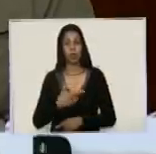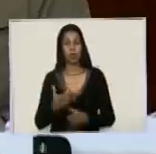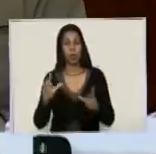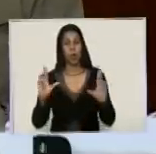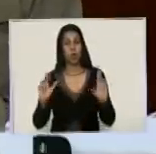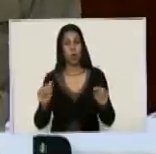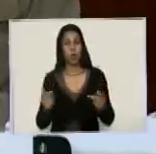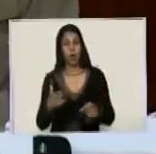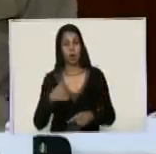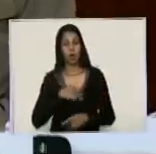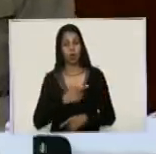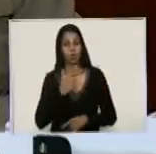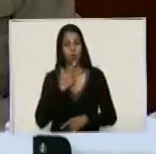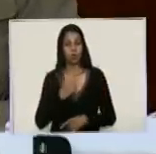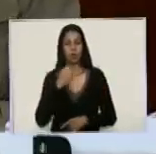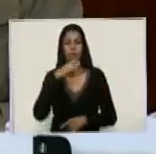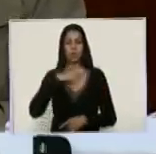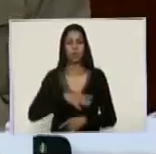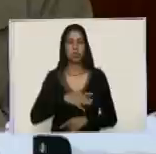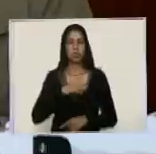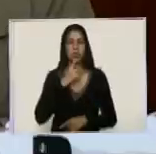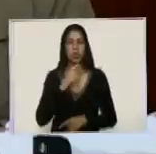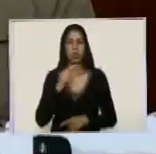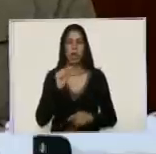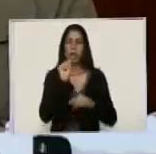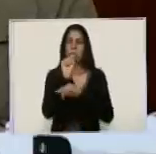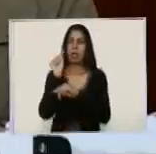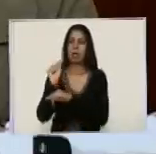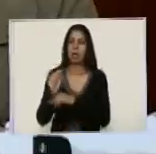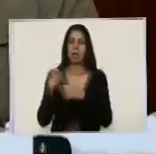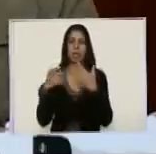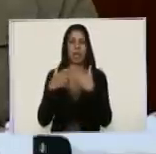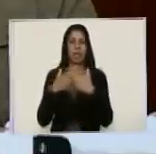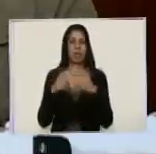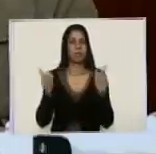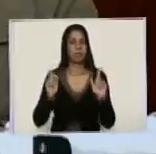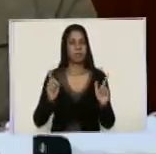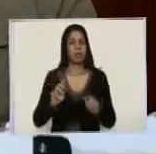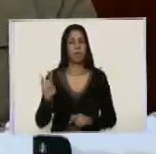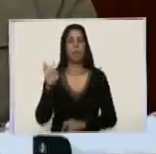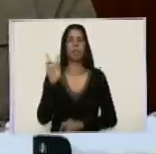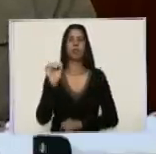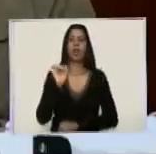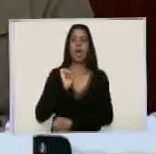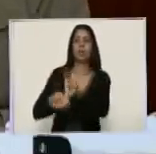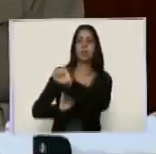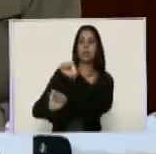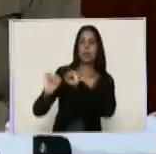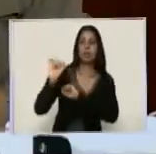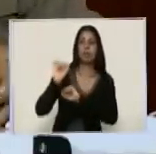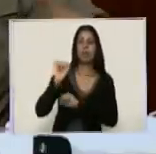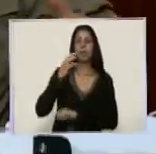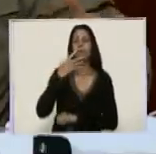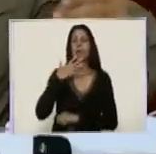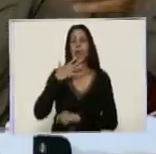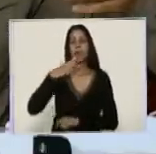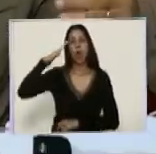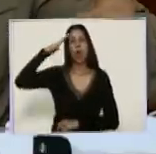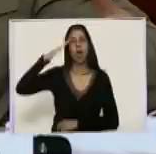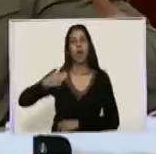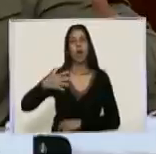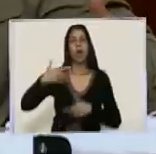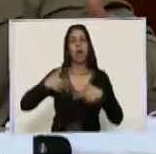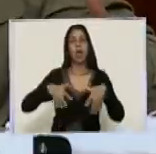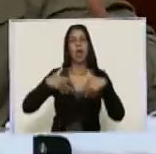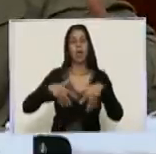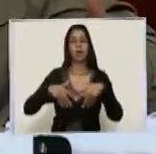hagamos, porque estamos llenos de historia, le hemos declarado la guerra a nadie. Nosotros lo que hemos hecho es defendernos, y cuando el ejército libertador salió de